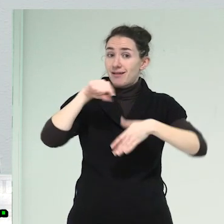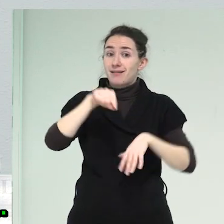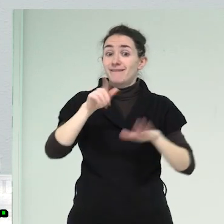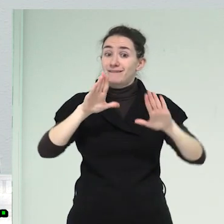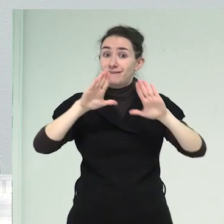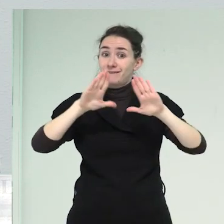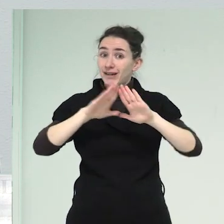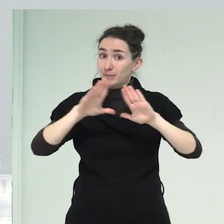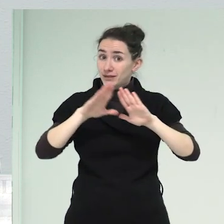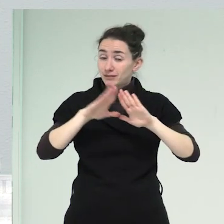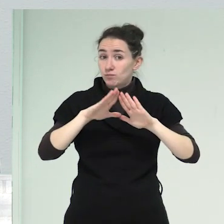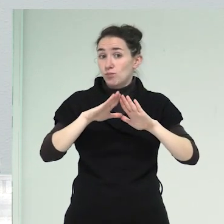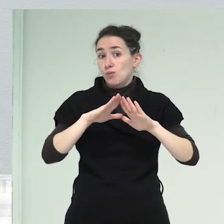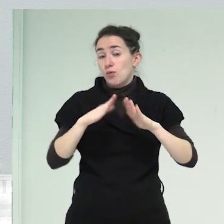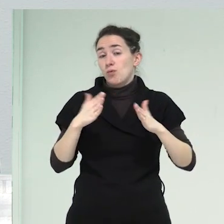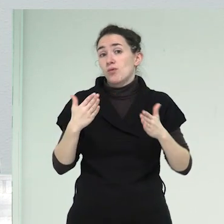feminismos